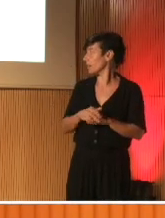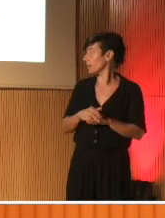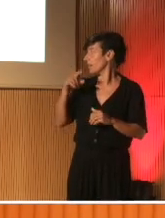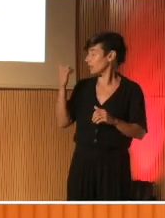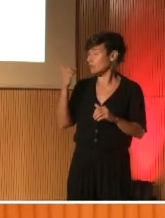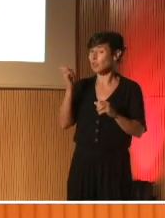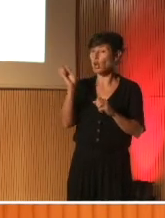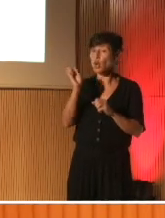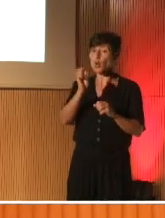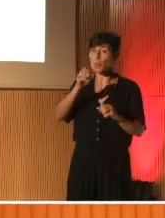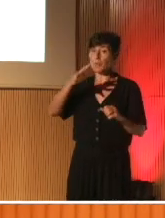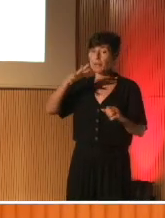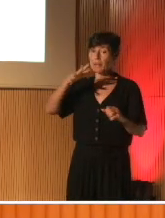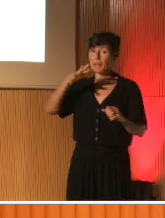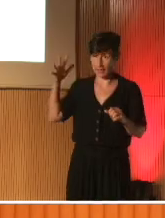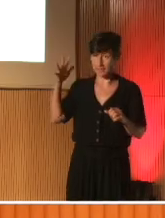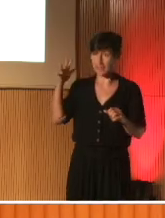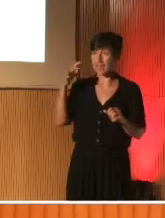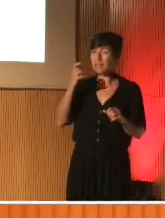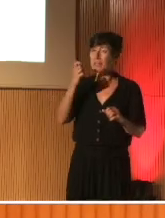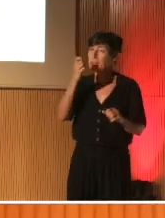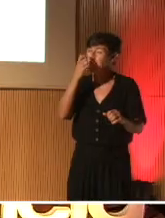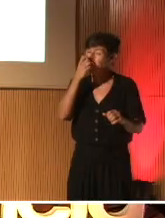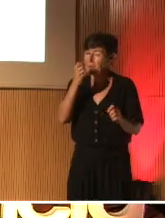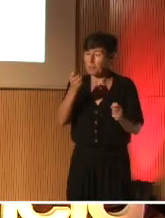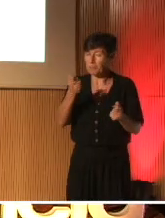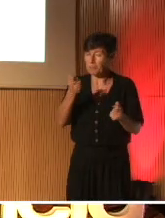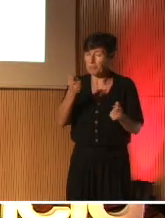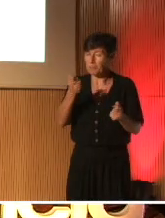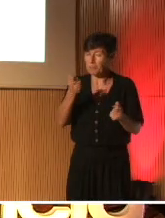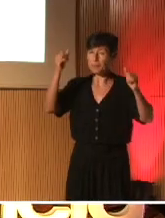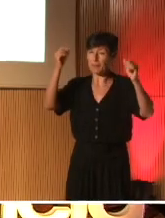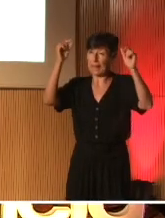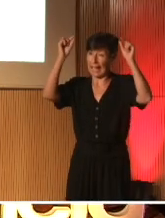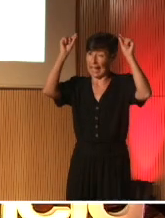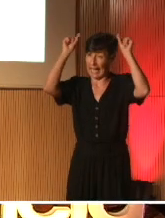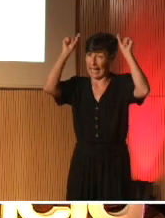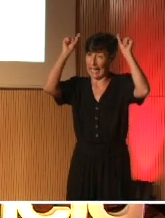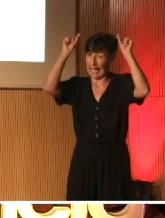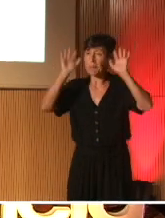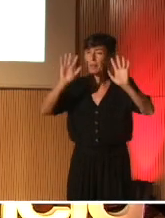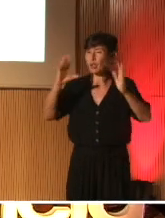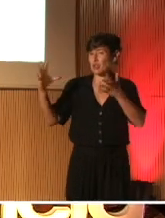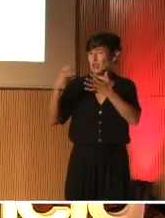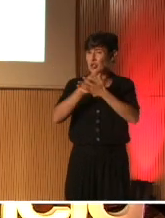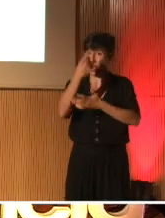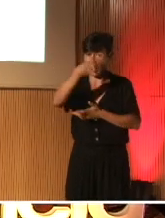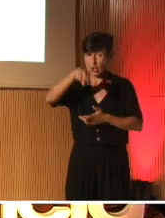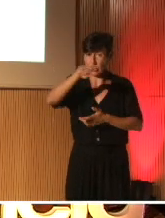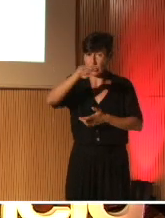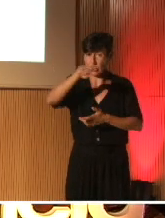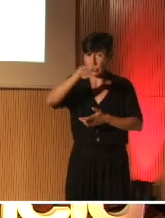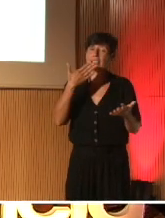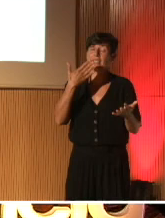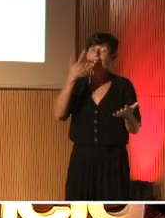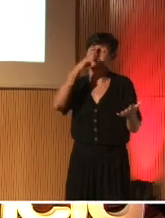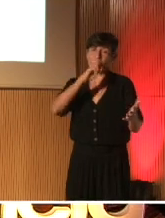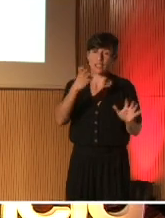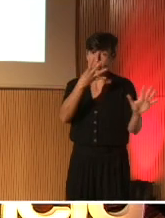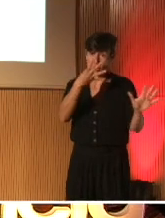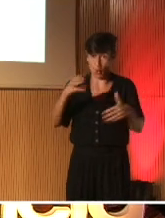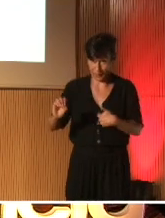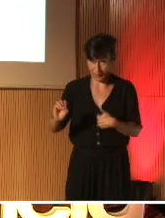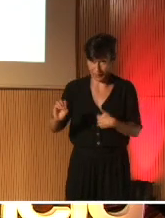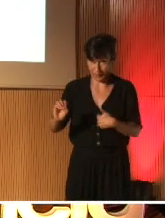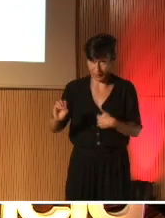luminiscencia y quizás si son un poquito alienígenas pero yo creo que todos los que habéis vivido los 90 habéis tenido contacto con materiales luminiscentes